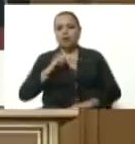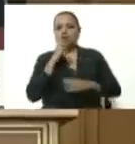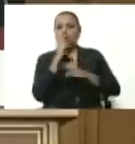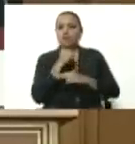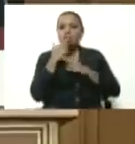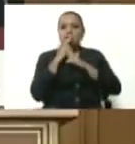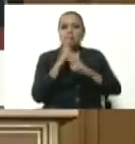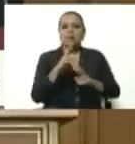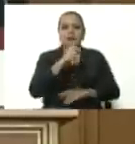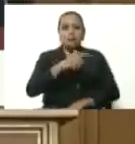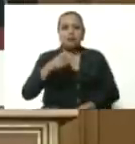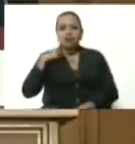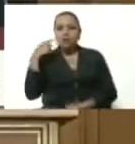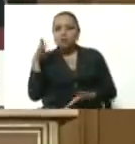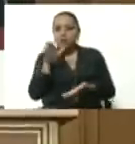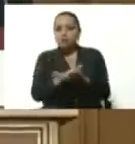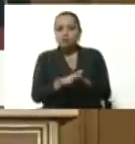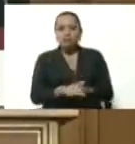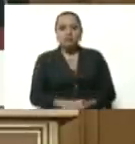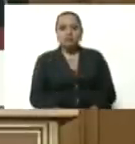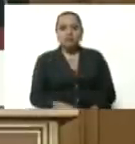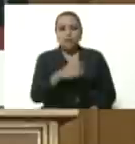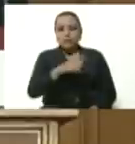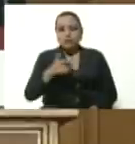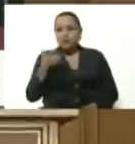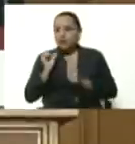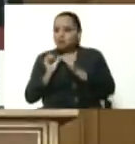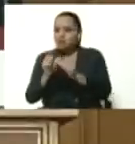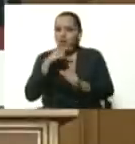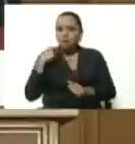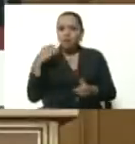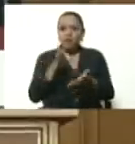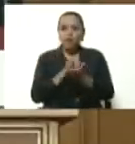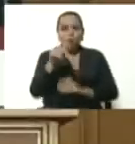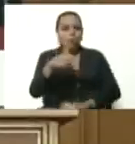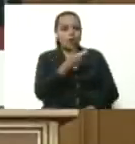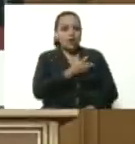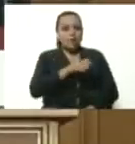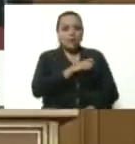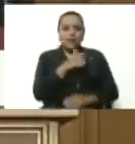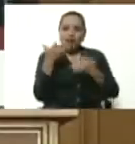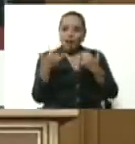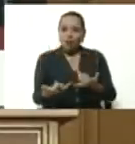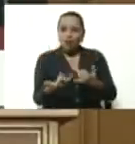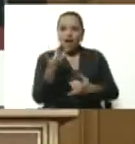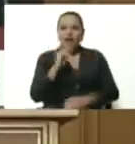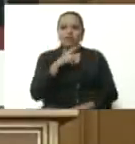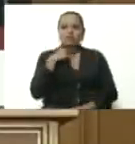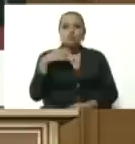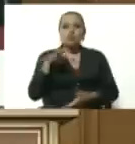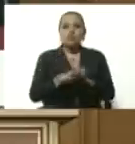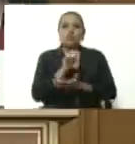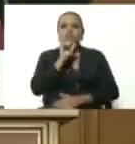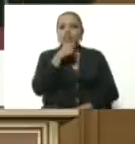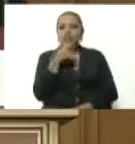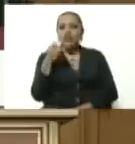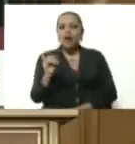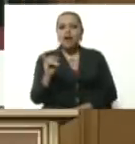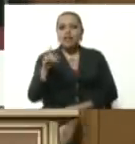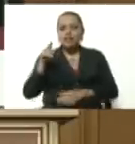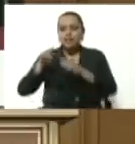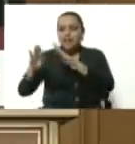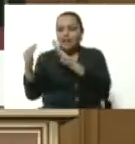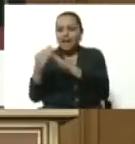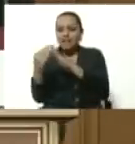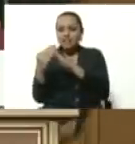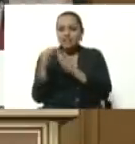respuesta. La gente se murió, la gente se está muriendo. En España hoy día, ahorita, Se están muriendo los viejitos que están en los asilos, se están